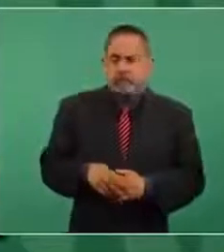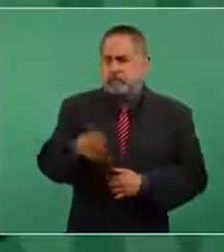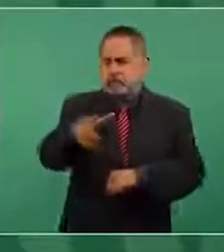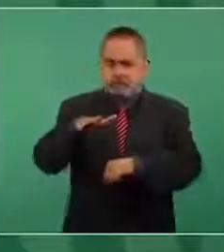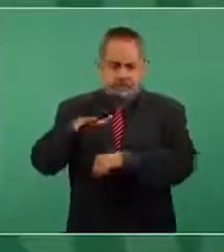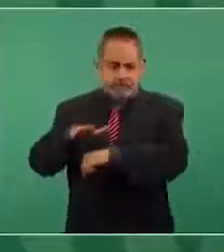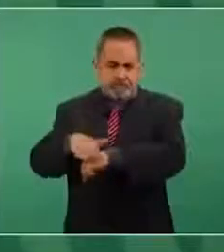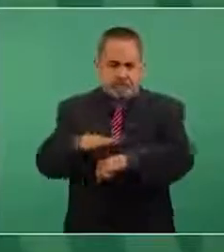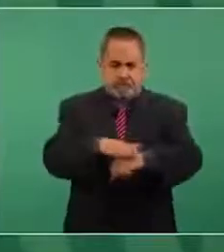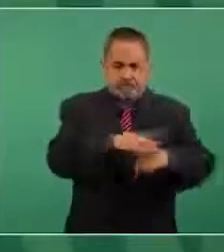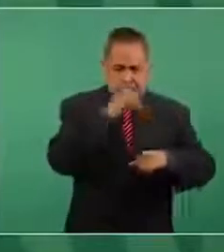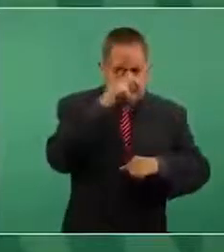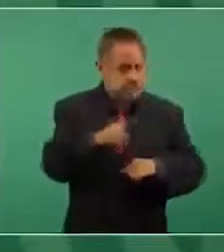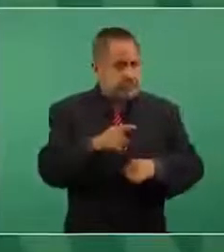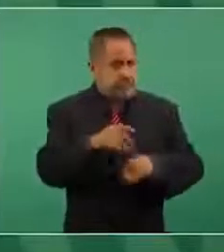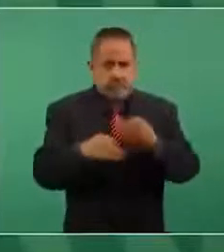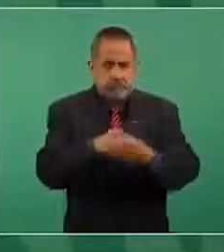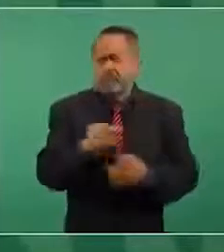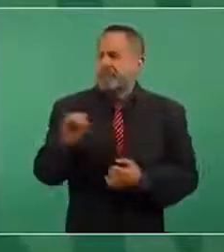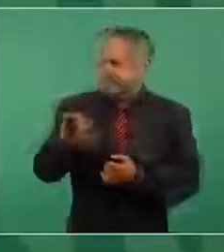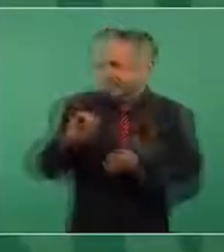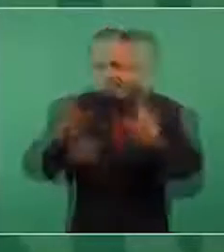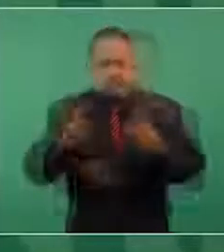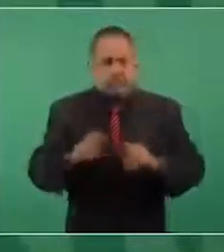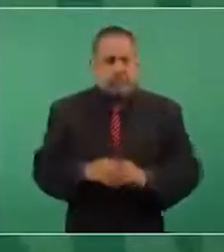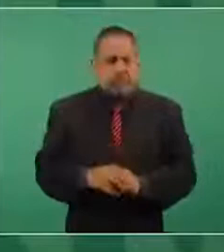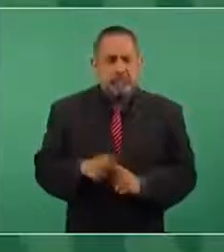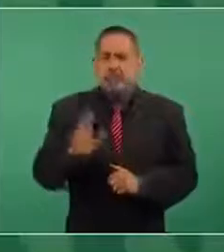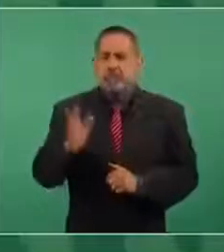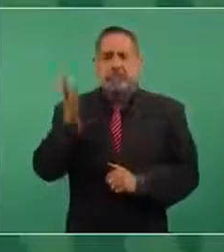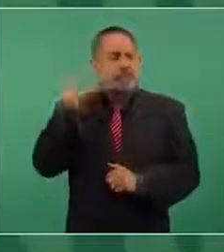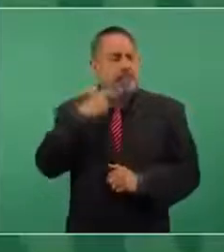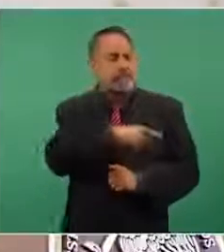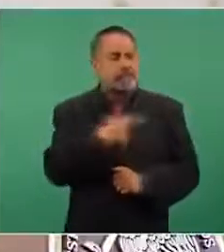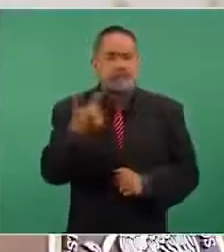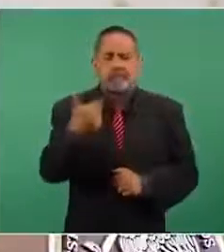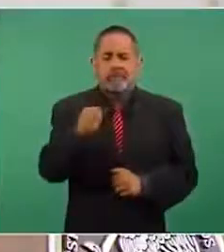ya lo hemos hecho lo hicimos con los gasoductos